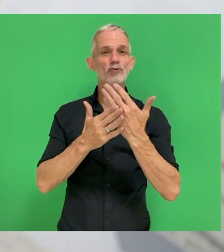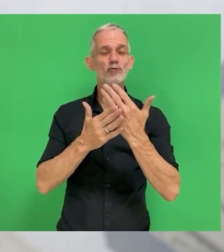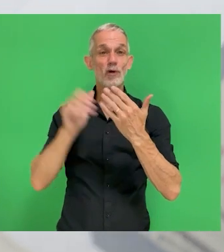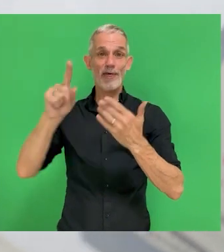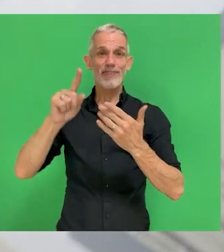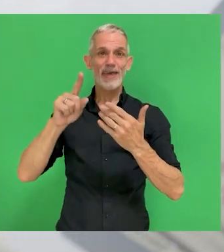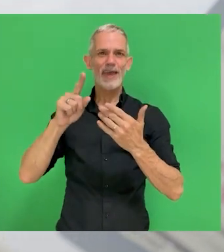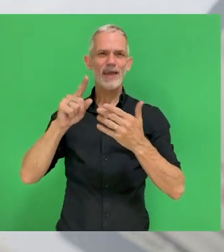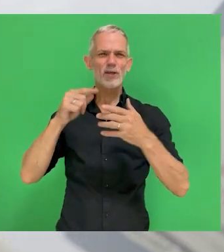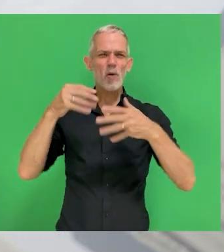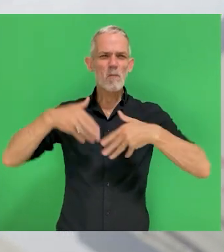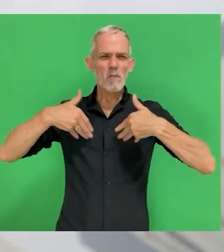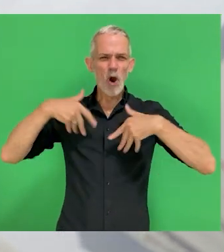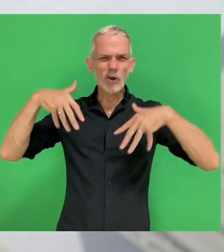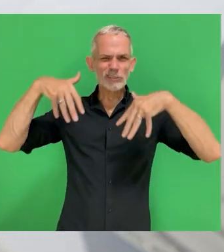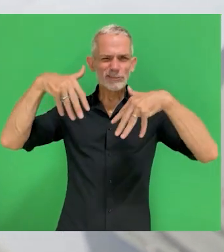de gorila.